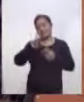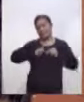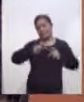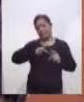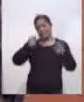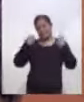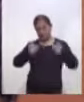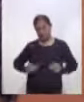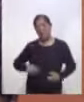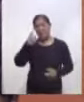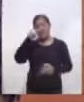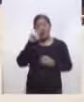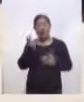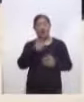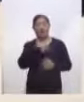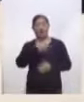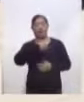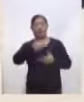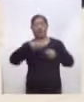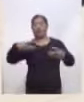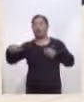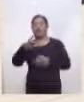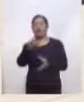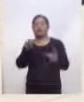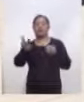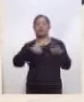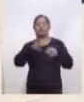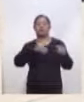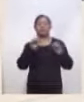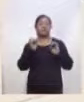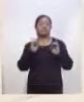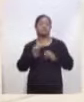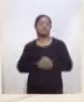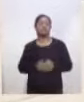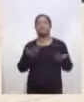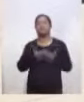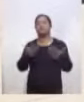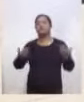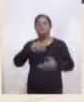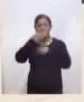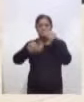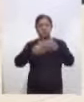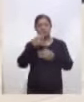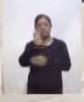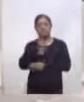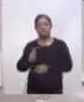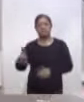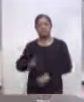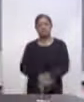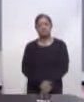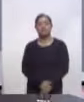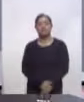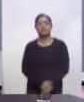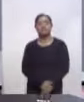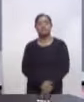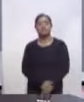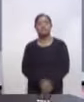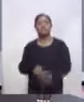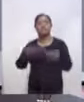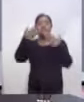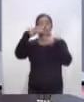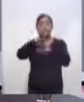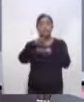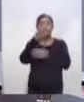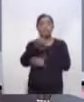el riesgo de contagio del coronavirus COVID-19. Ahora noticias, Belén Rodríguez. En este sentido,